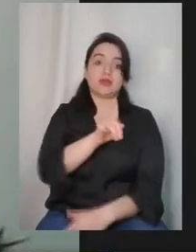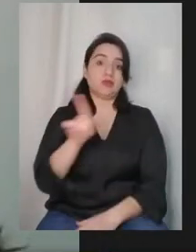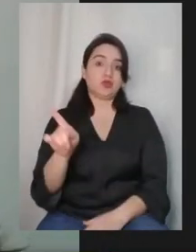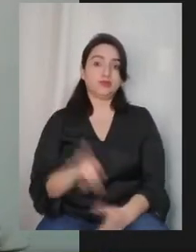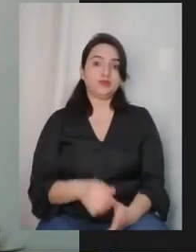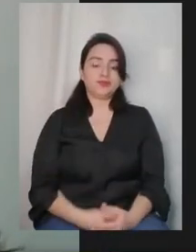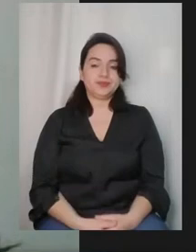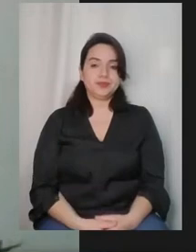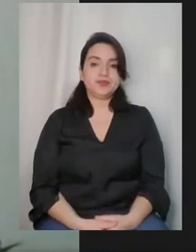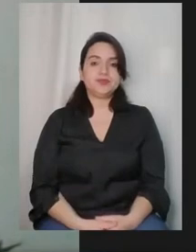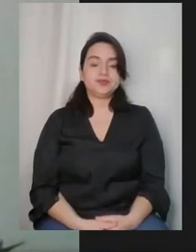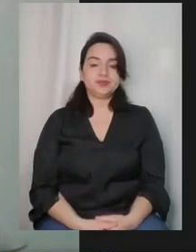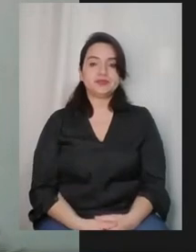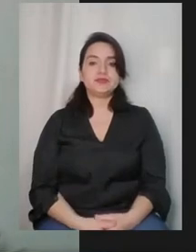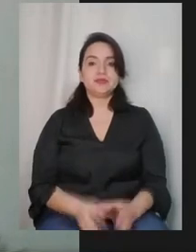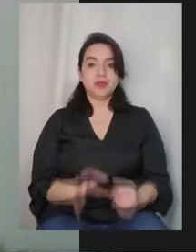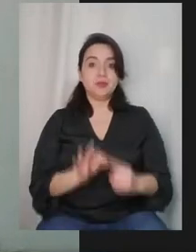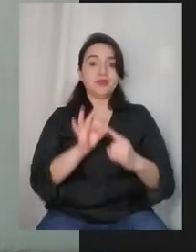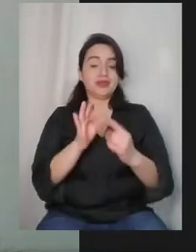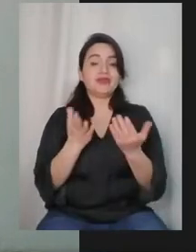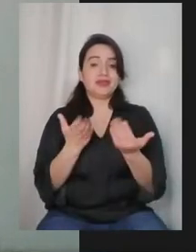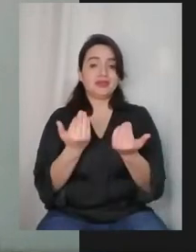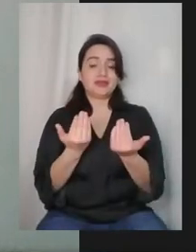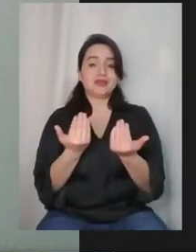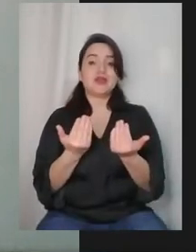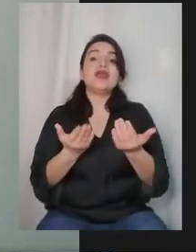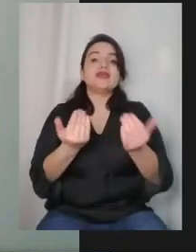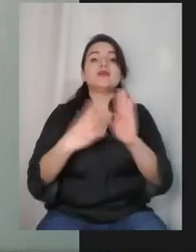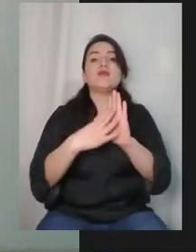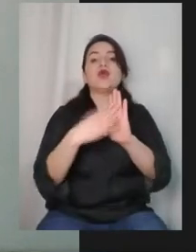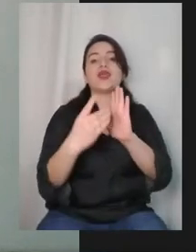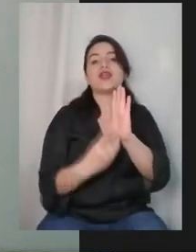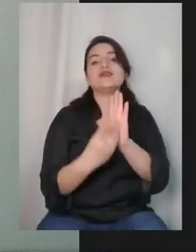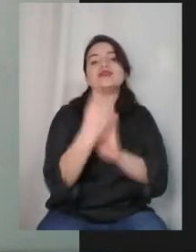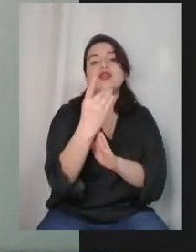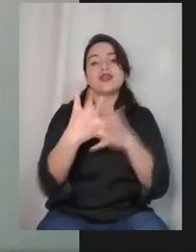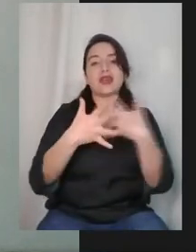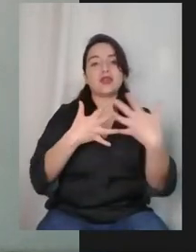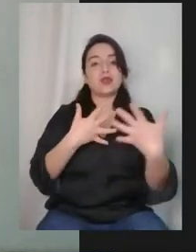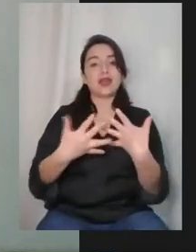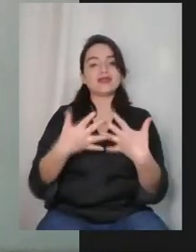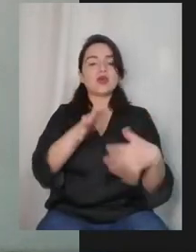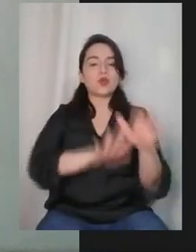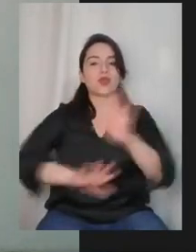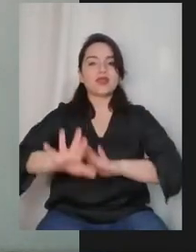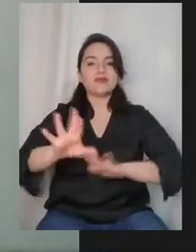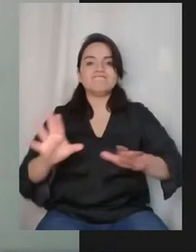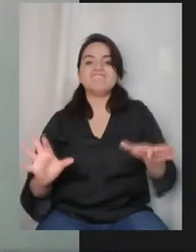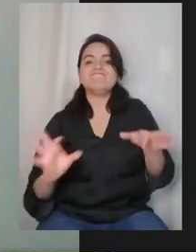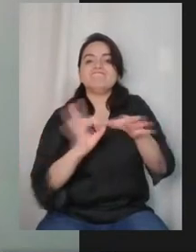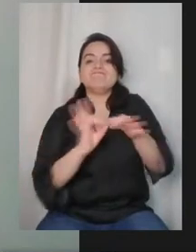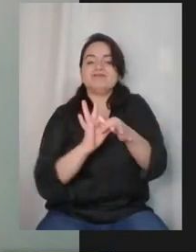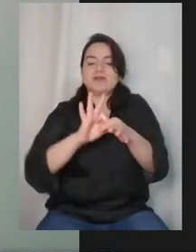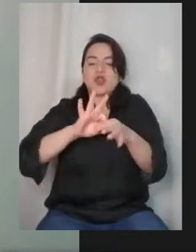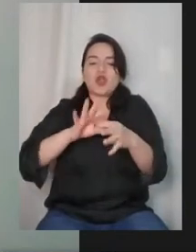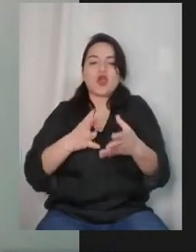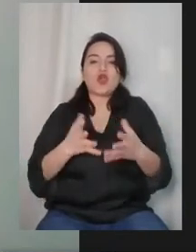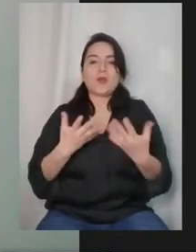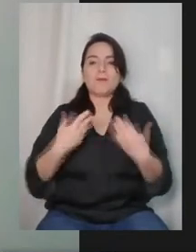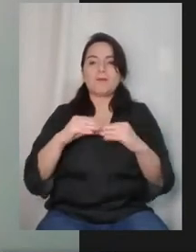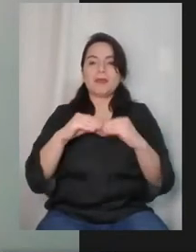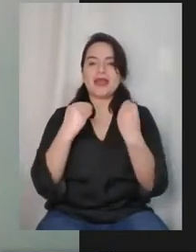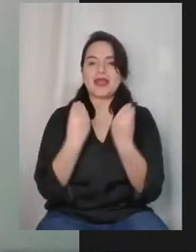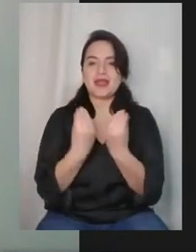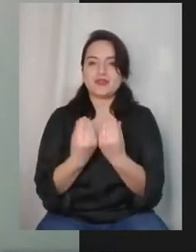Los énfasis necesarios. Se requiere un modelo de desarrollo sustentable, interdependiente e integrador. un modelo que trabaje la